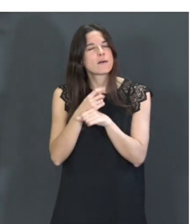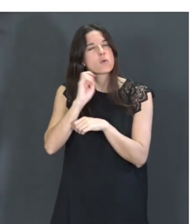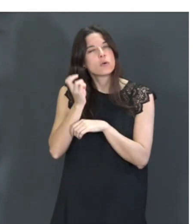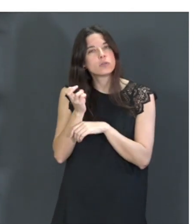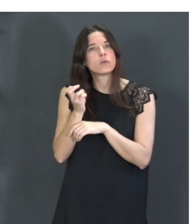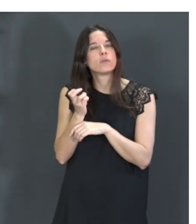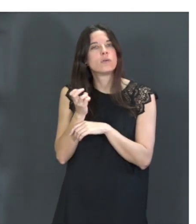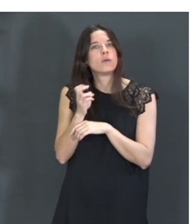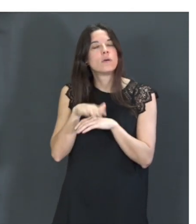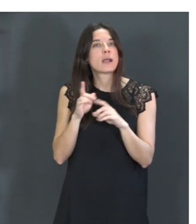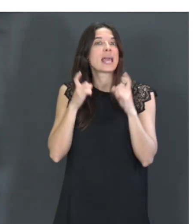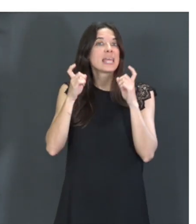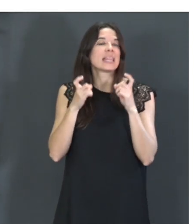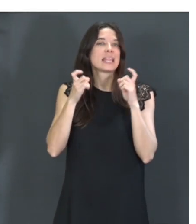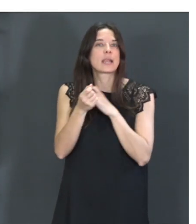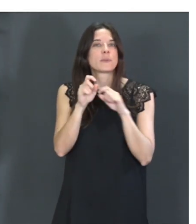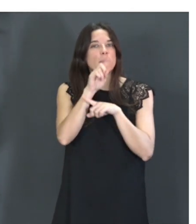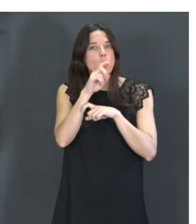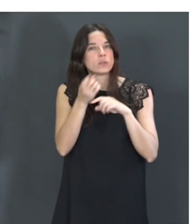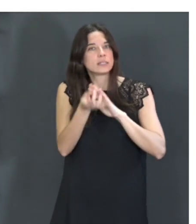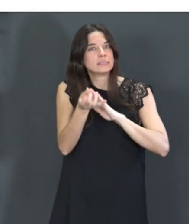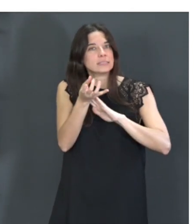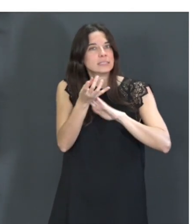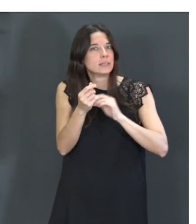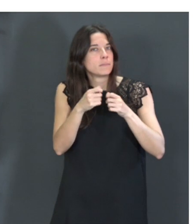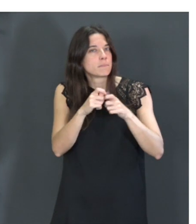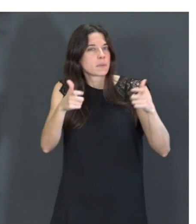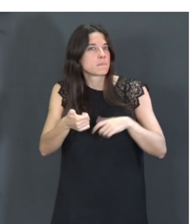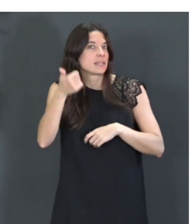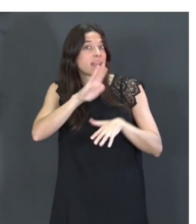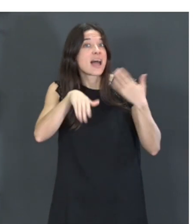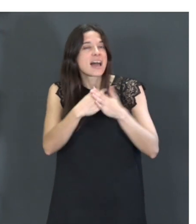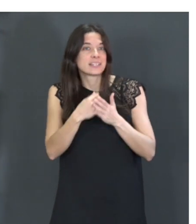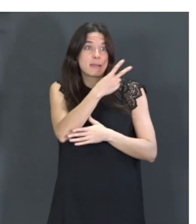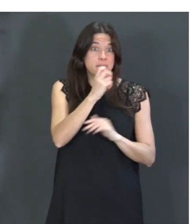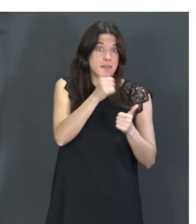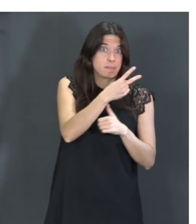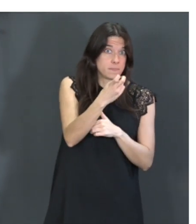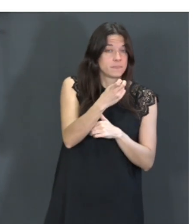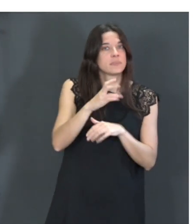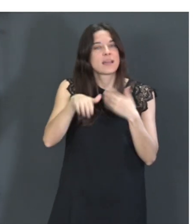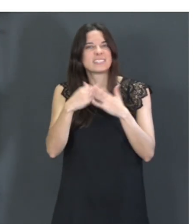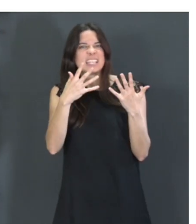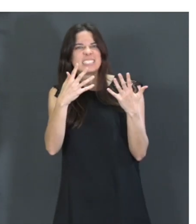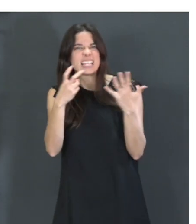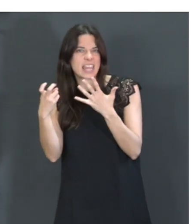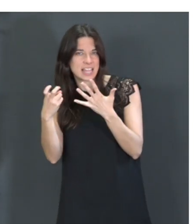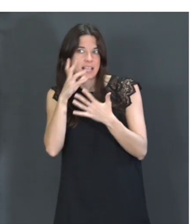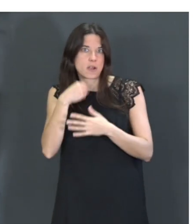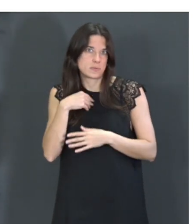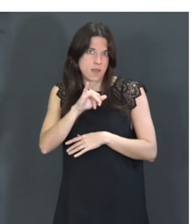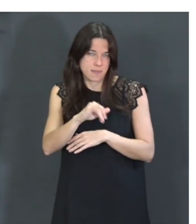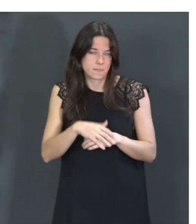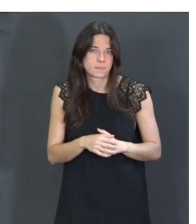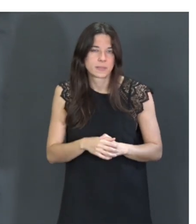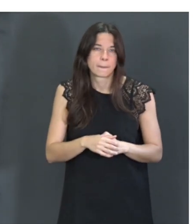integrar más número de preguntas, ¿de acuerdo? Es decir, hasta que se llegaron a las 700, que es las que tiene actualmente la skill.